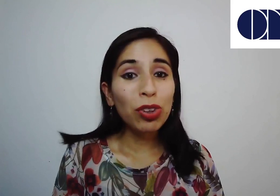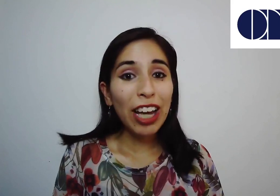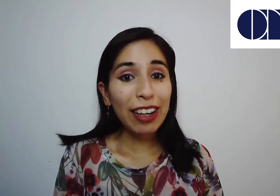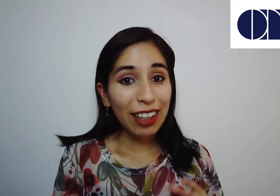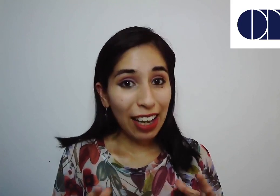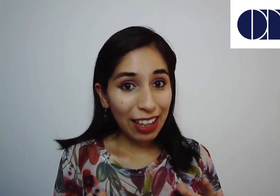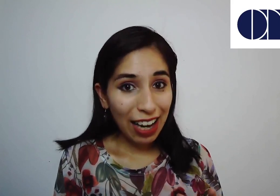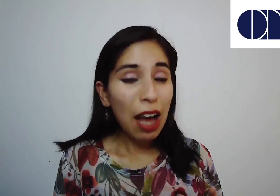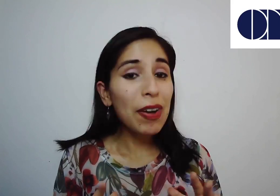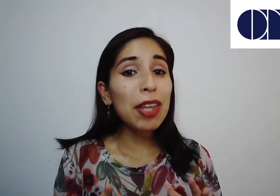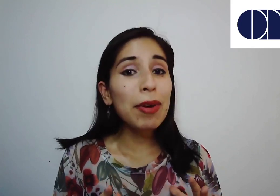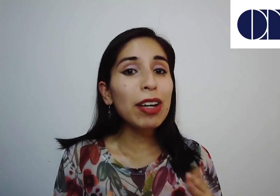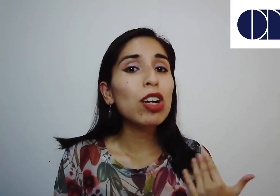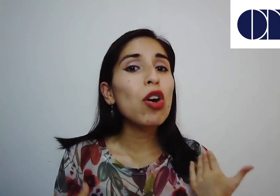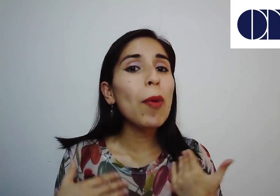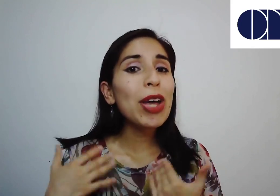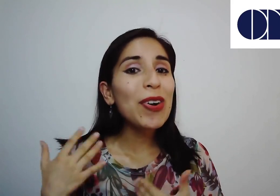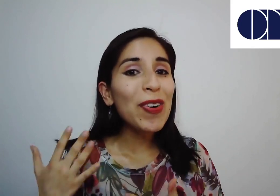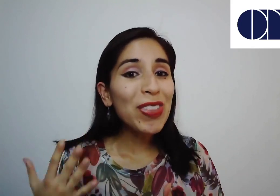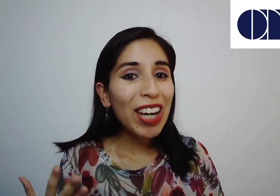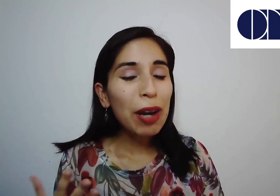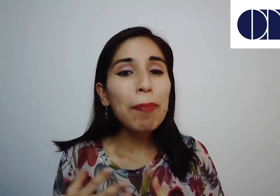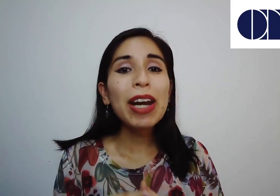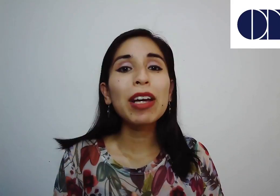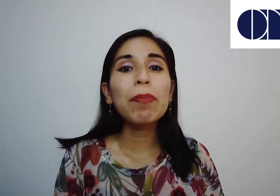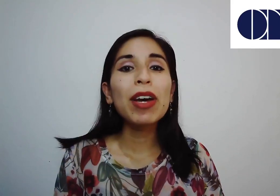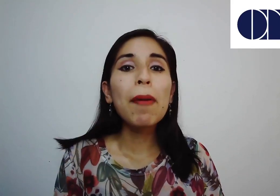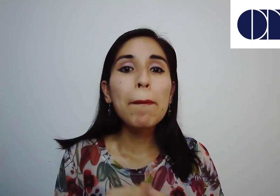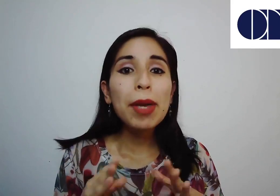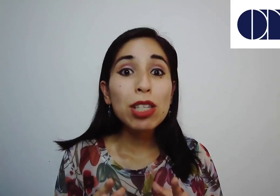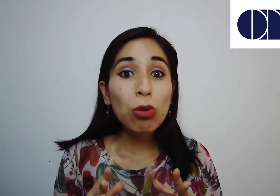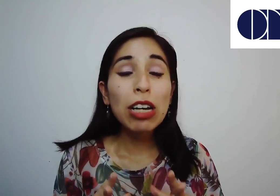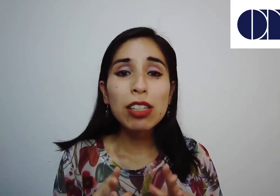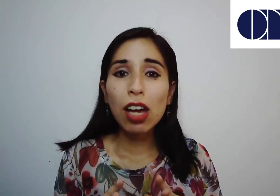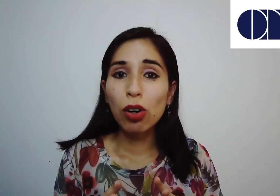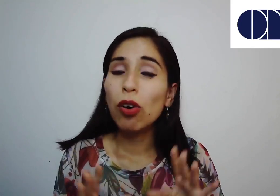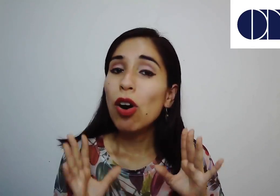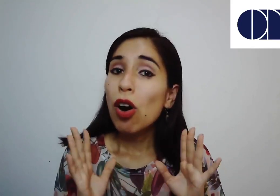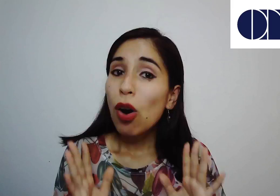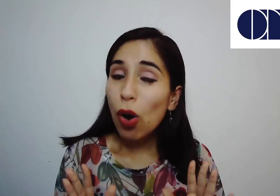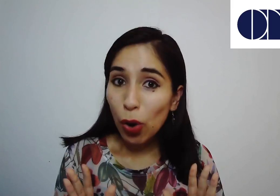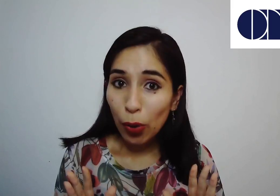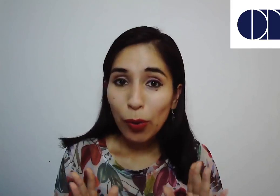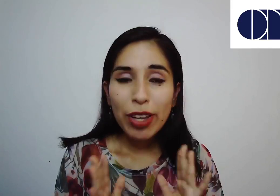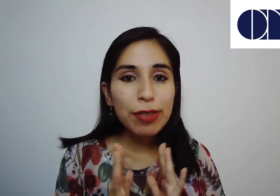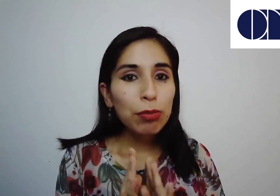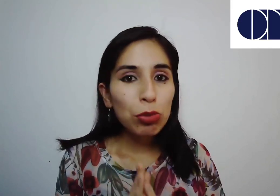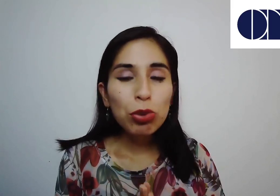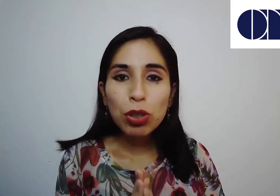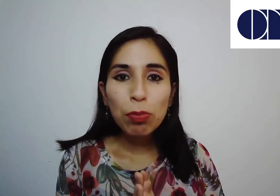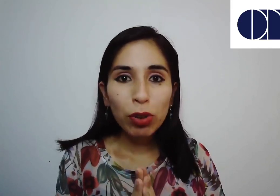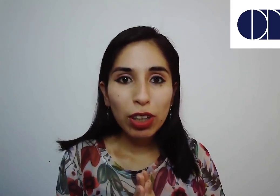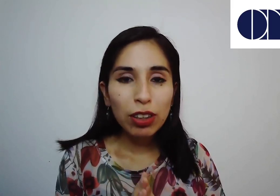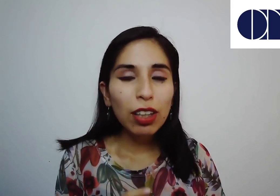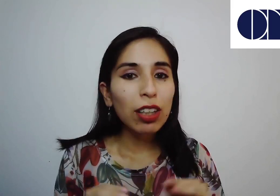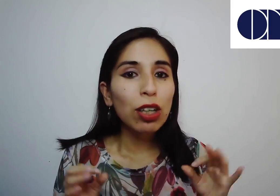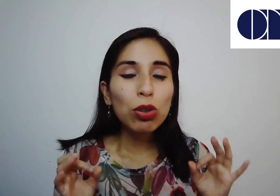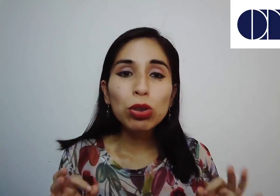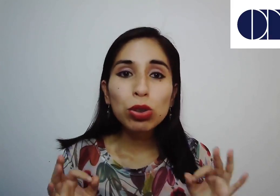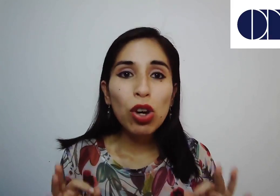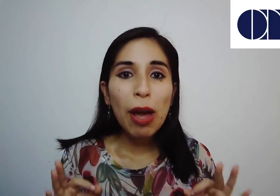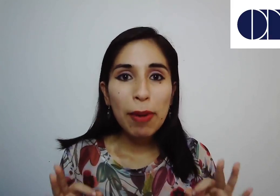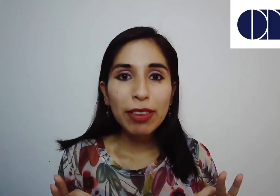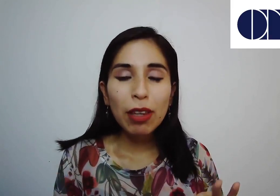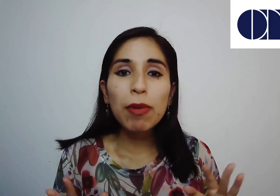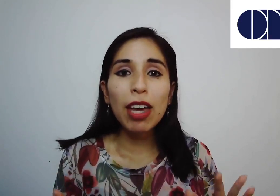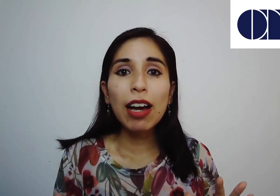tutorial que acaba de ver lo va a encontrar para que pueda visualizarlo ojo es muy importante que